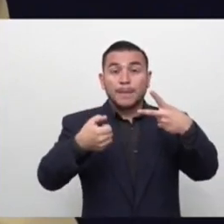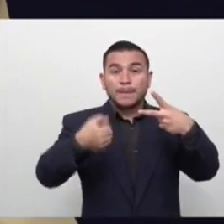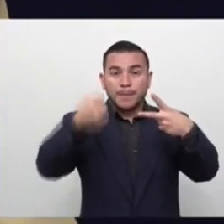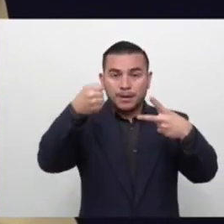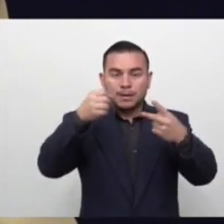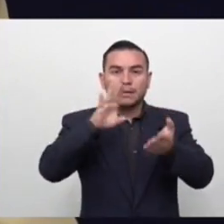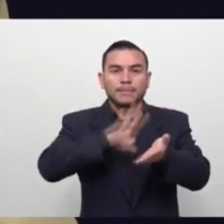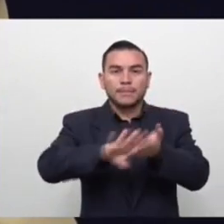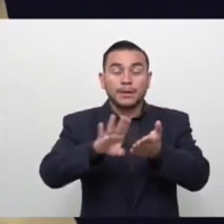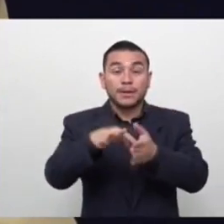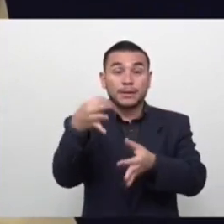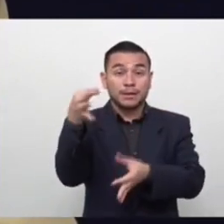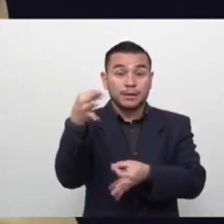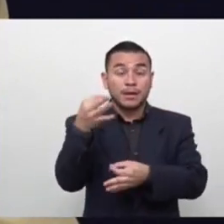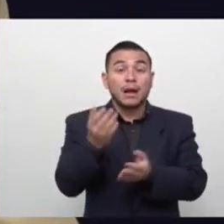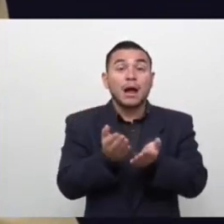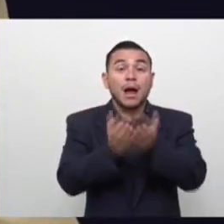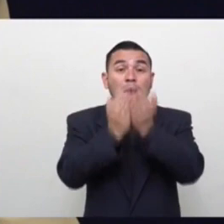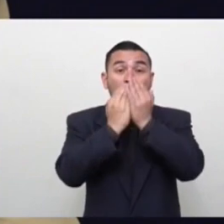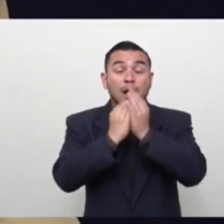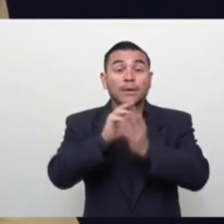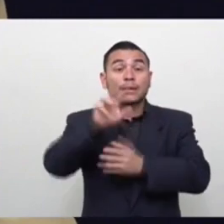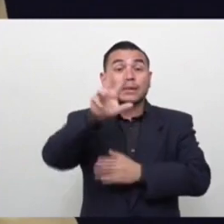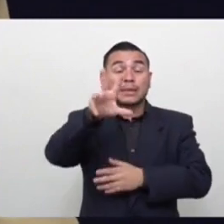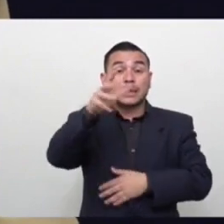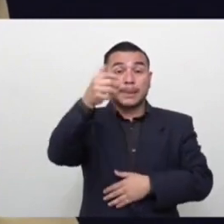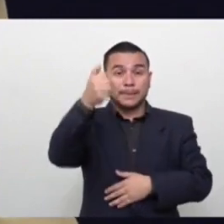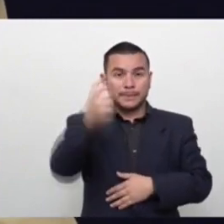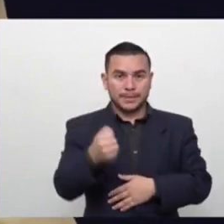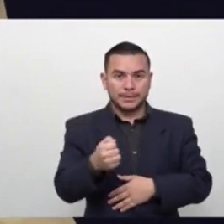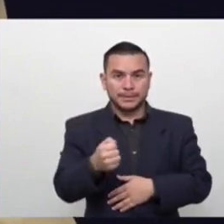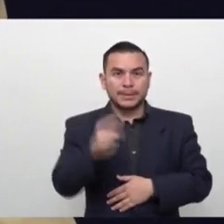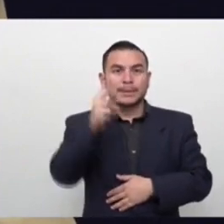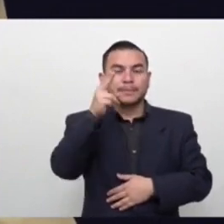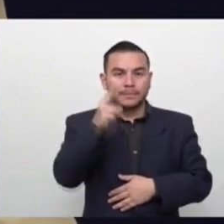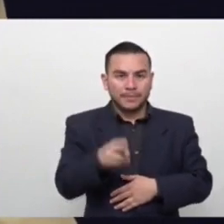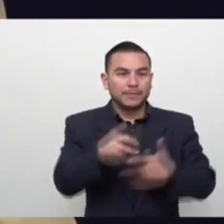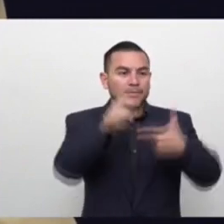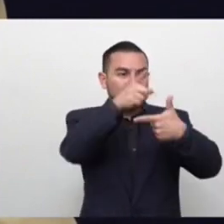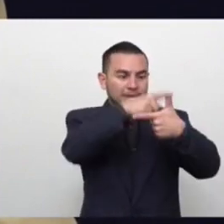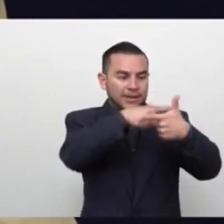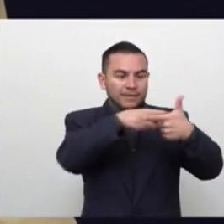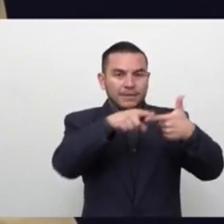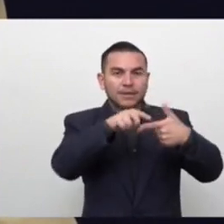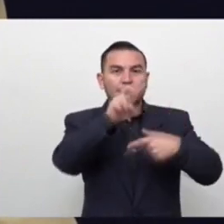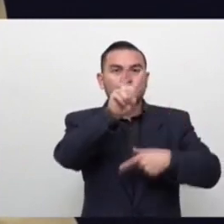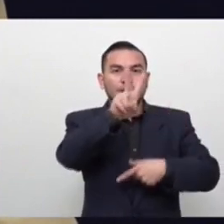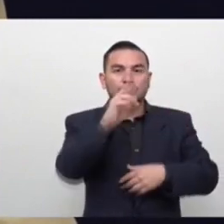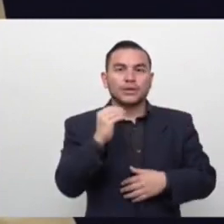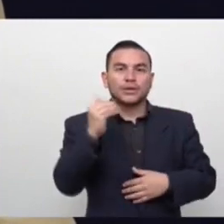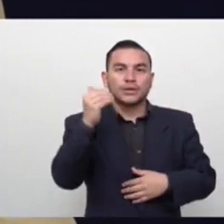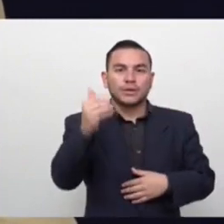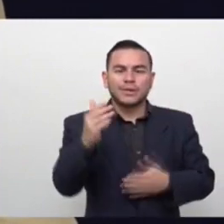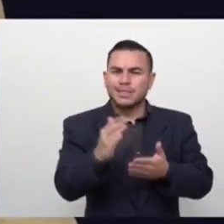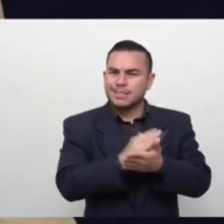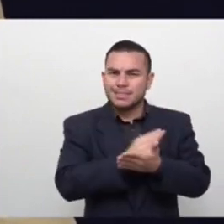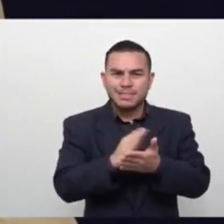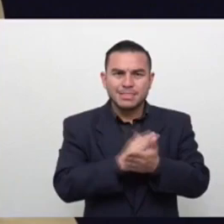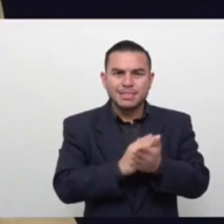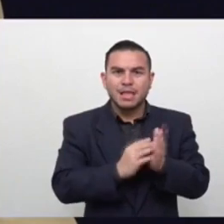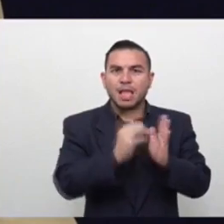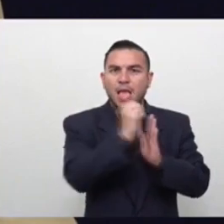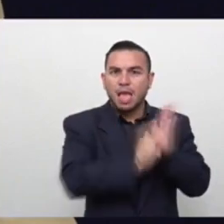la cuota de agua por tres meses el pago de estas cuotas se diluirá en dos años sin generar morán intereses ni afectar su